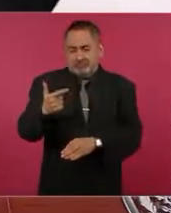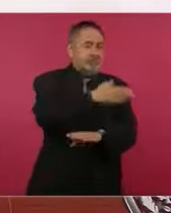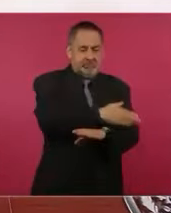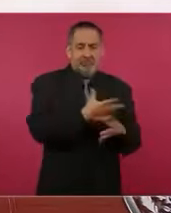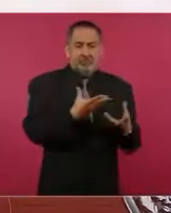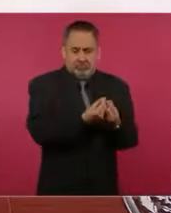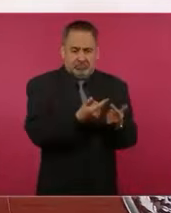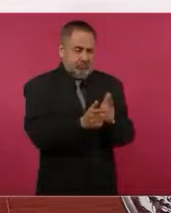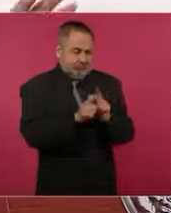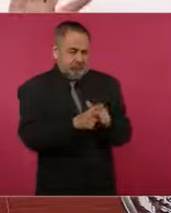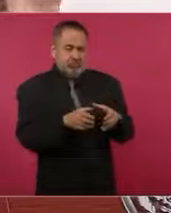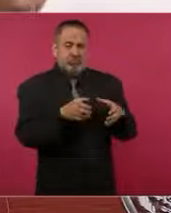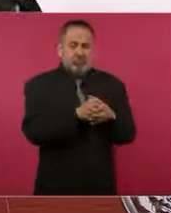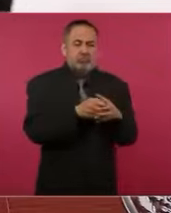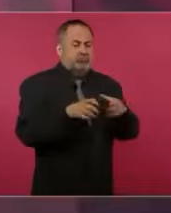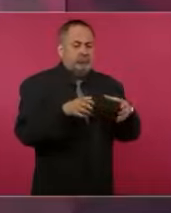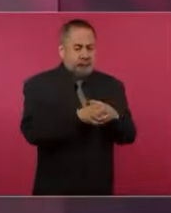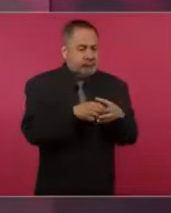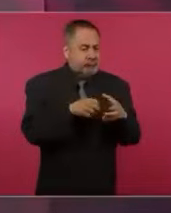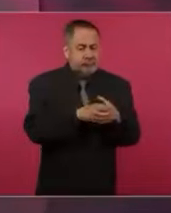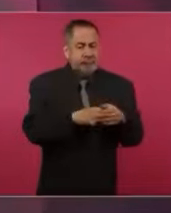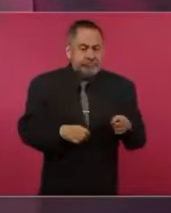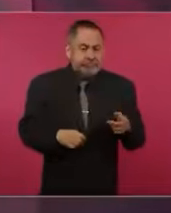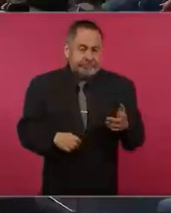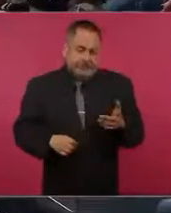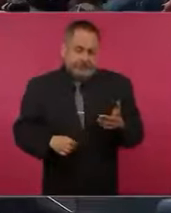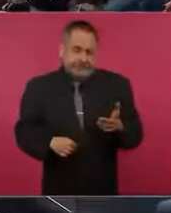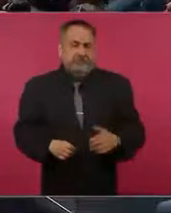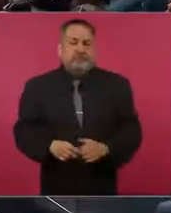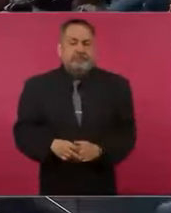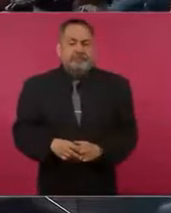desde Salinas, dominaron. Y